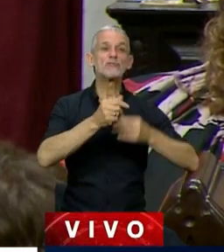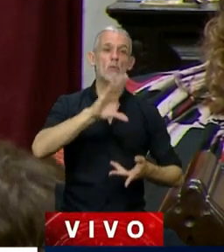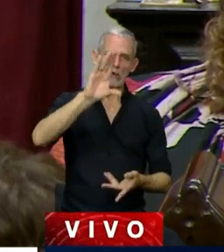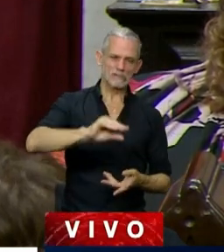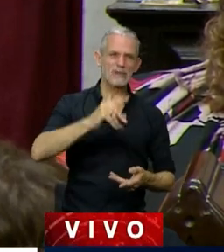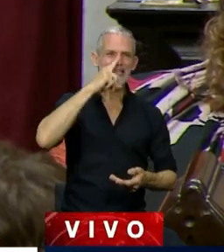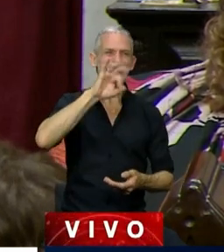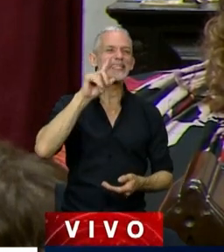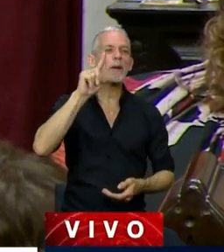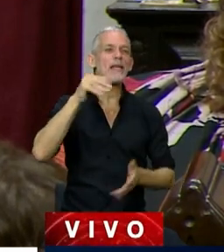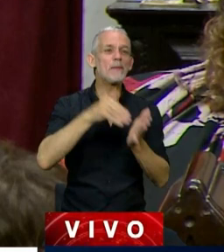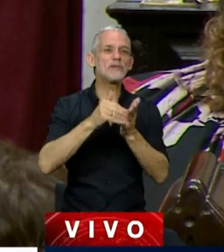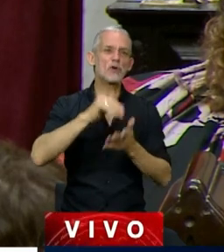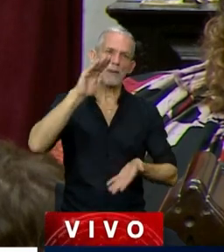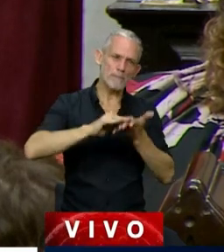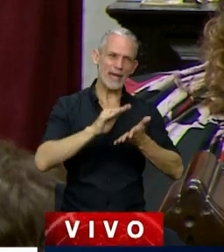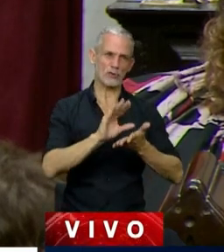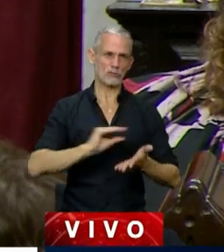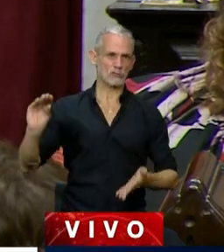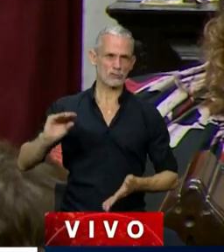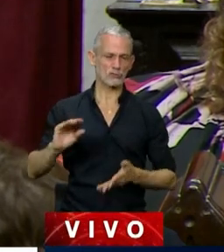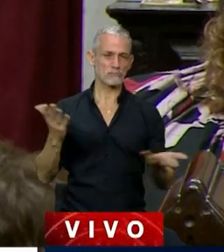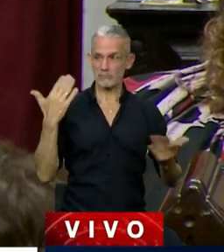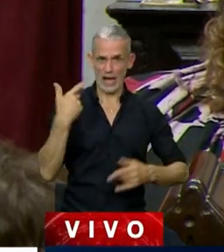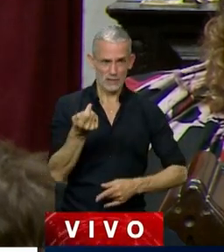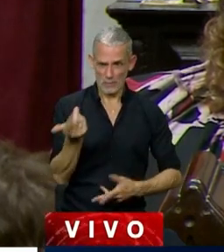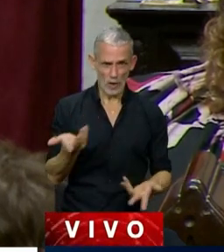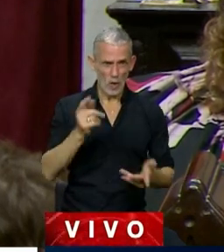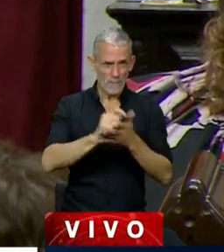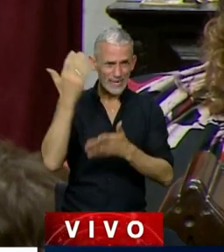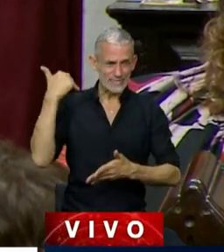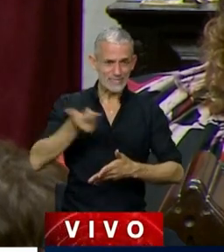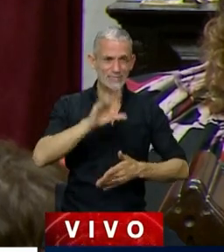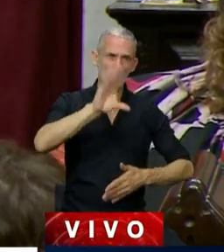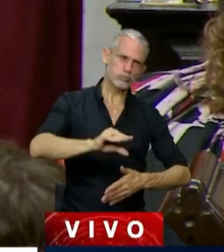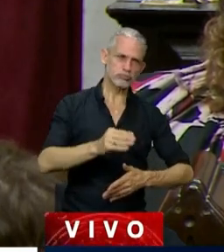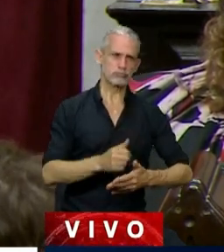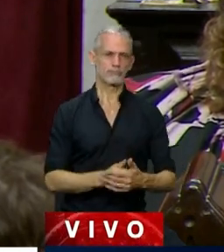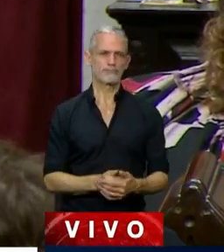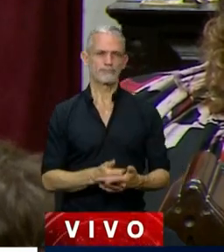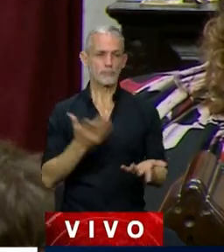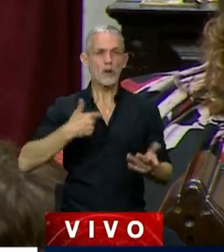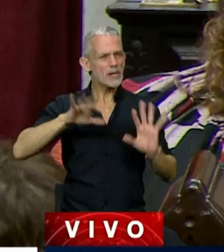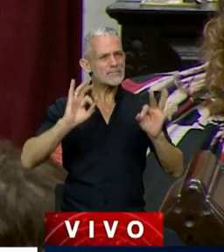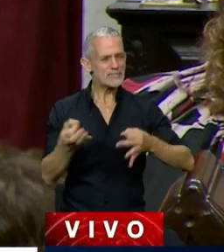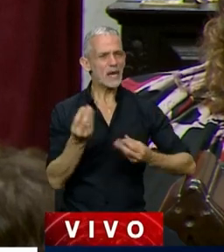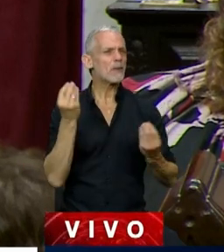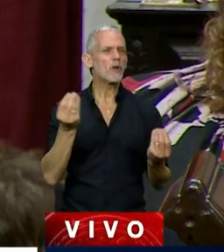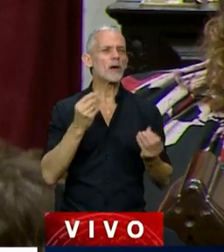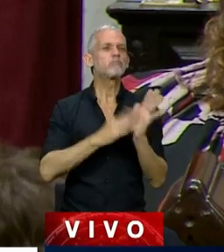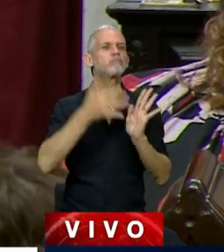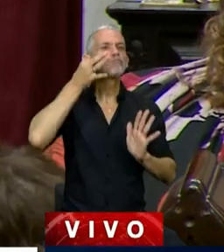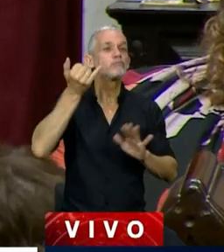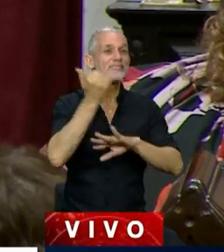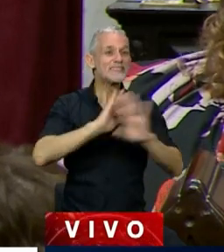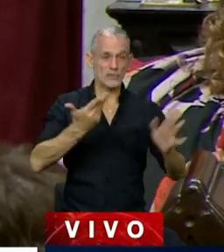en 70,000 millones de pesos hace unos pocos meses. Es lo que sabemos, lo que es un hecho, es